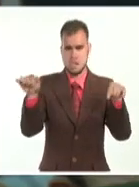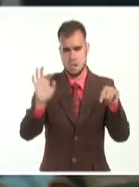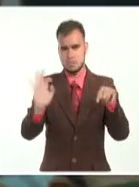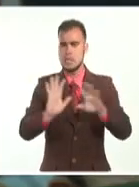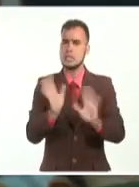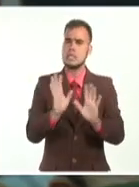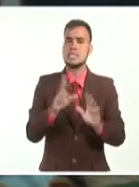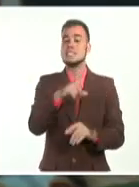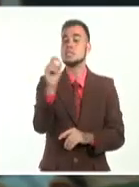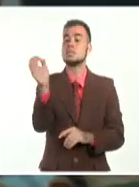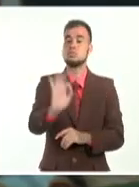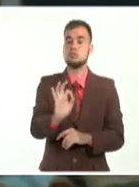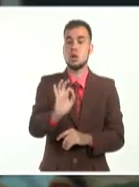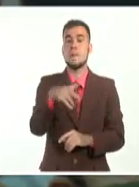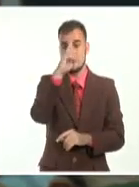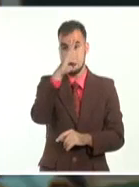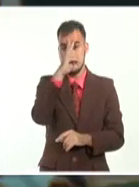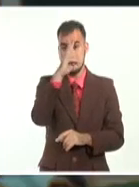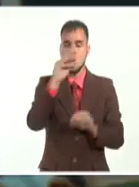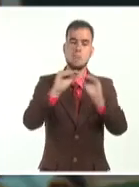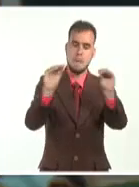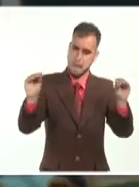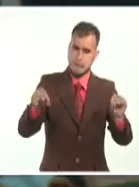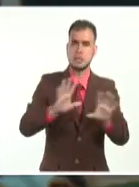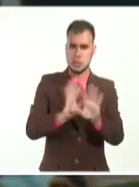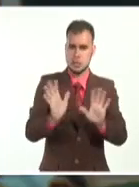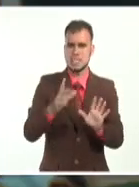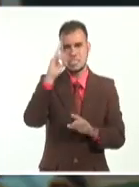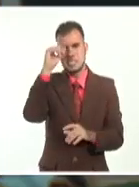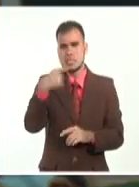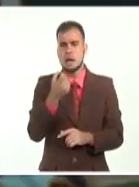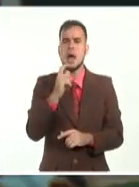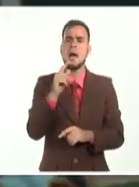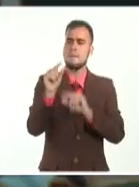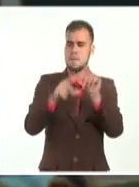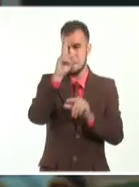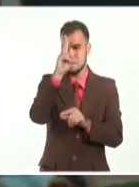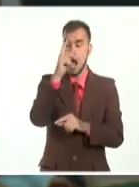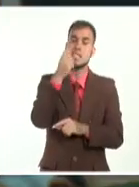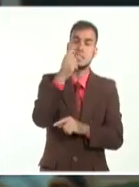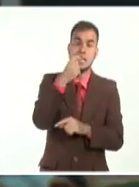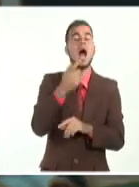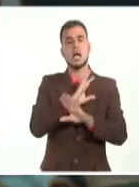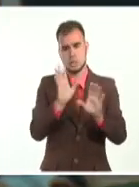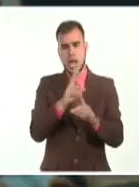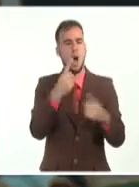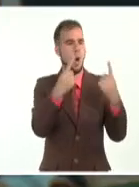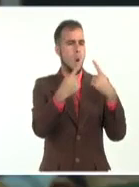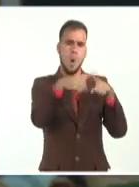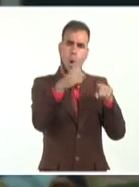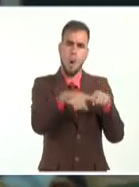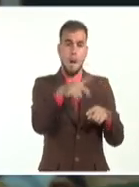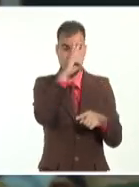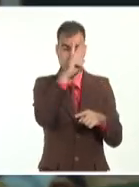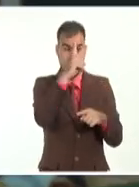100% de la cobertura médica, de acuerdo a la utilización de los estomatólogos, fuimos reincorporando a médicos que estaban en otros servicios y